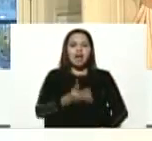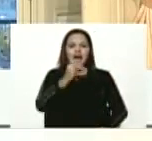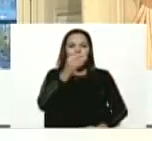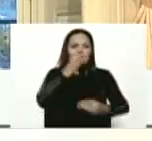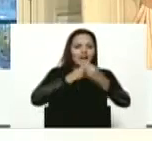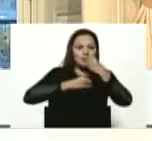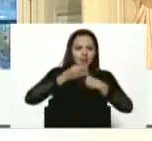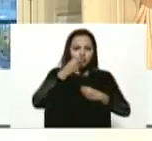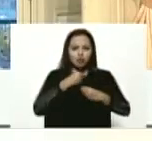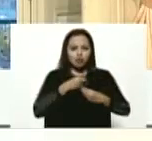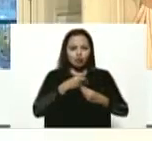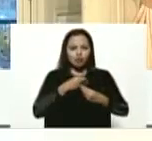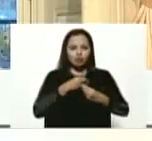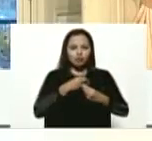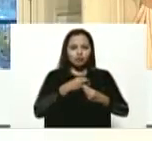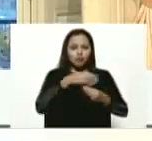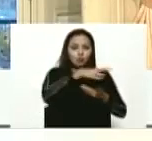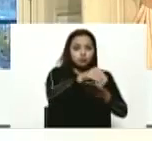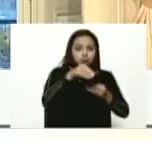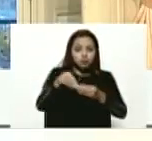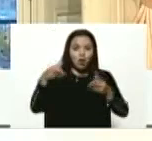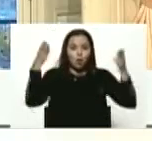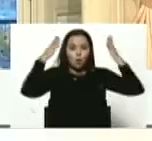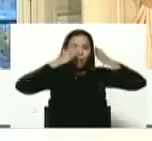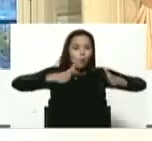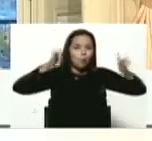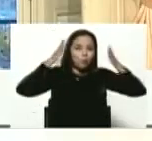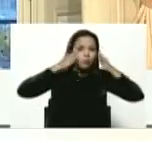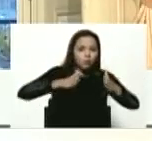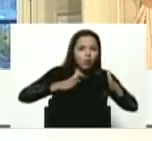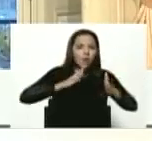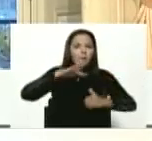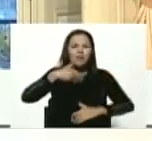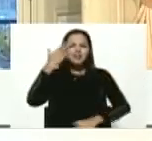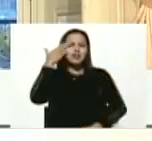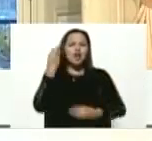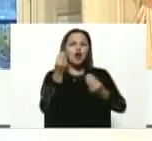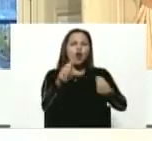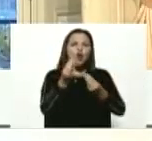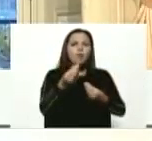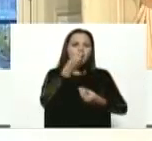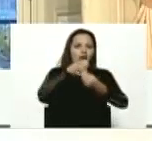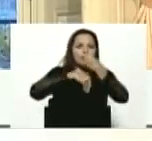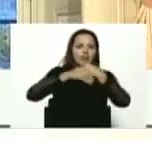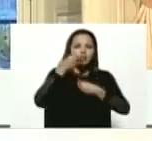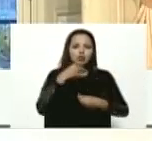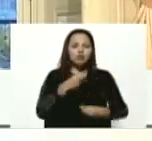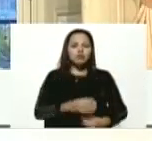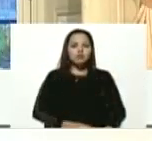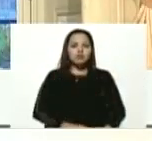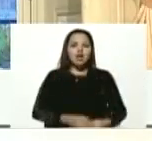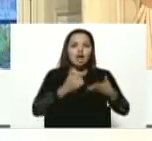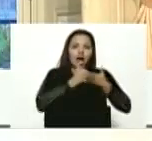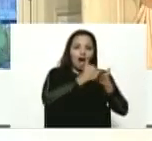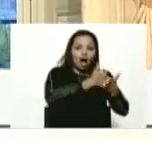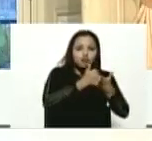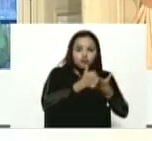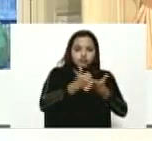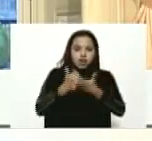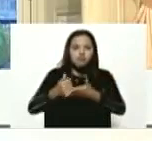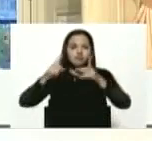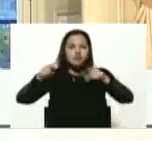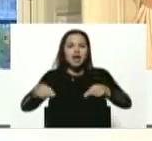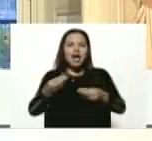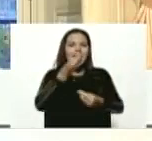alimentos, la orientamos y orientamos para que sepa cómo se hace el alimento. Los ayudamos con